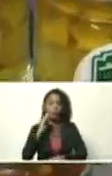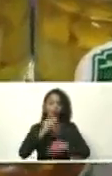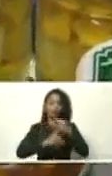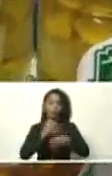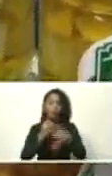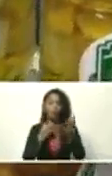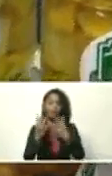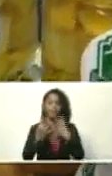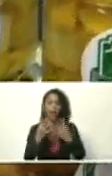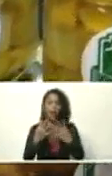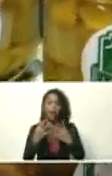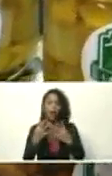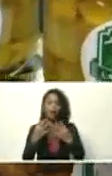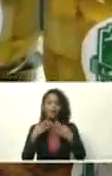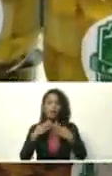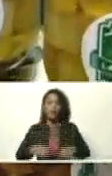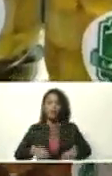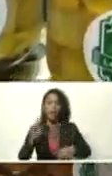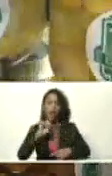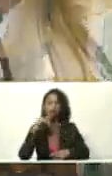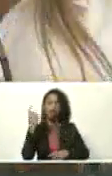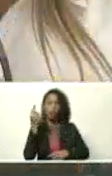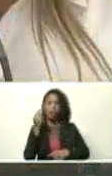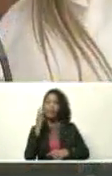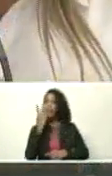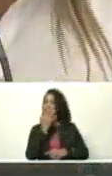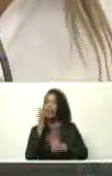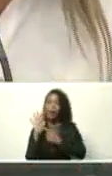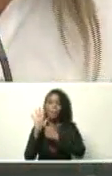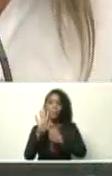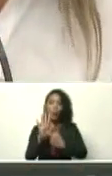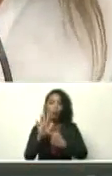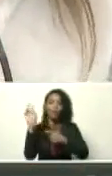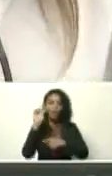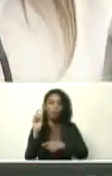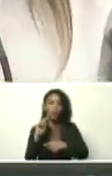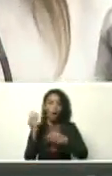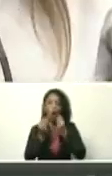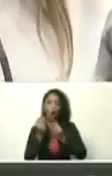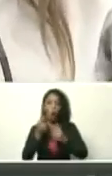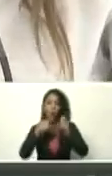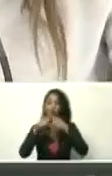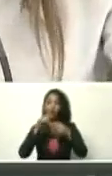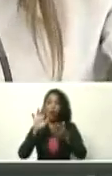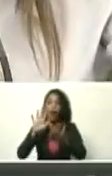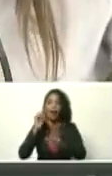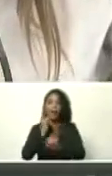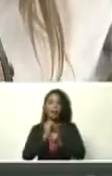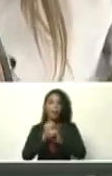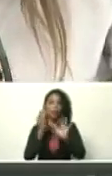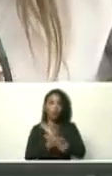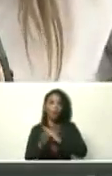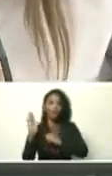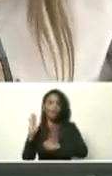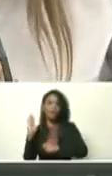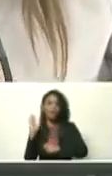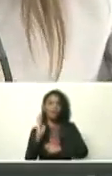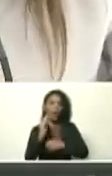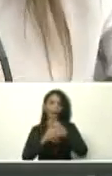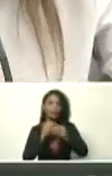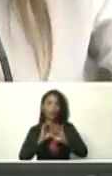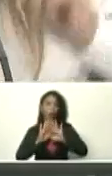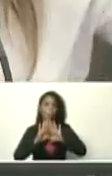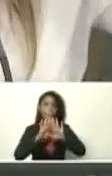ferias físicas, no nada más Vitrina Venezuela como el comercio electrónico, presidente, que bueno, viene ahí empujando y mejorando